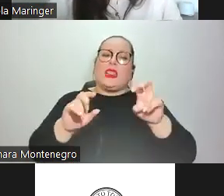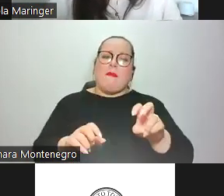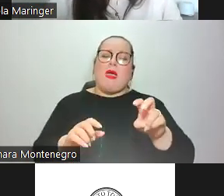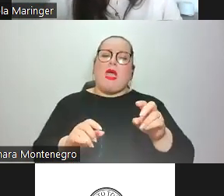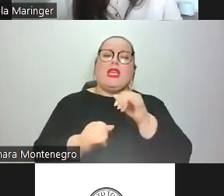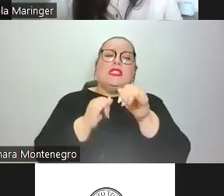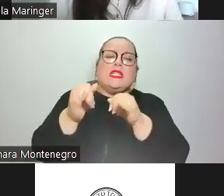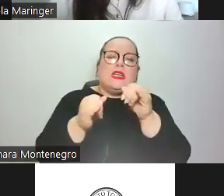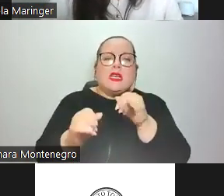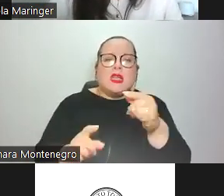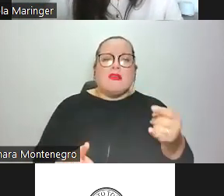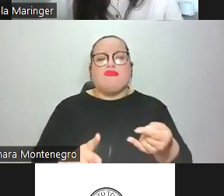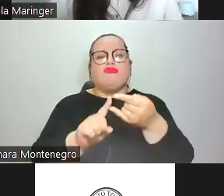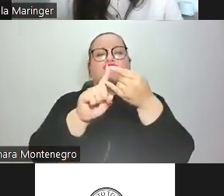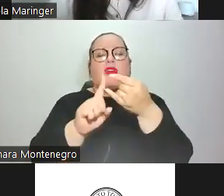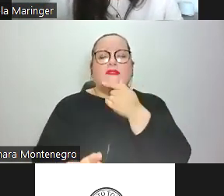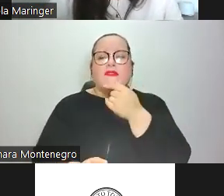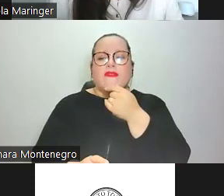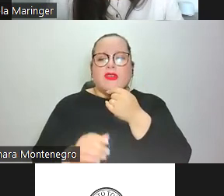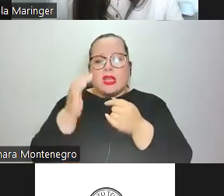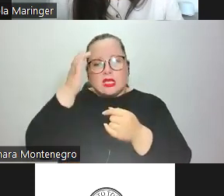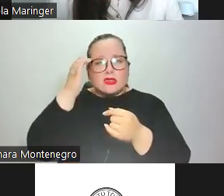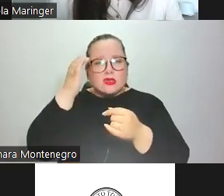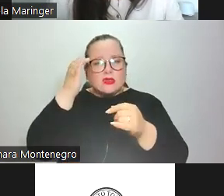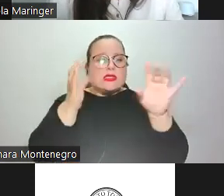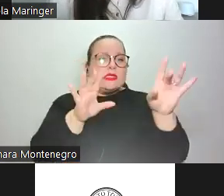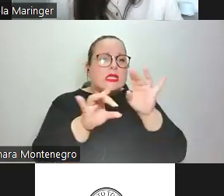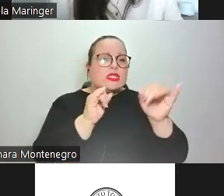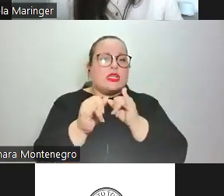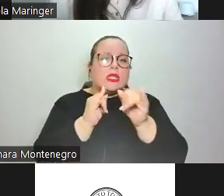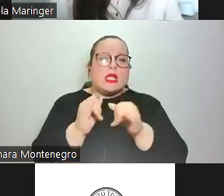tenía como algunas, por ejemplo, hacía procesos de selección online o